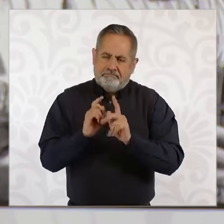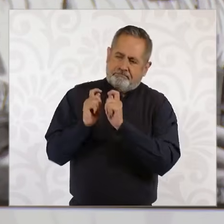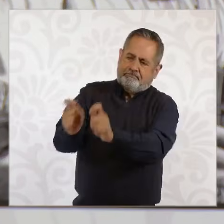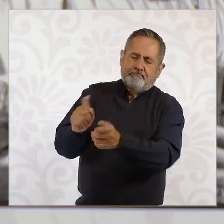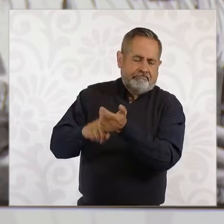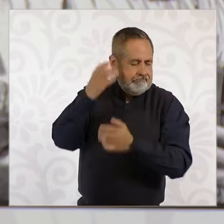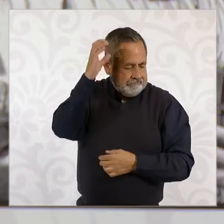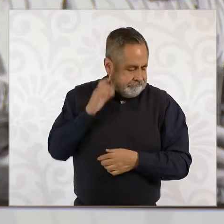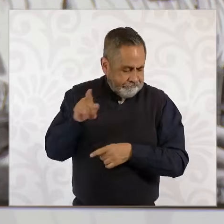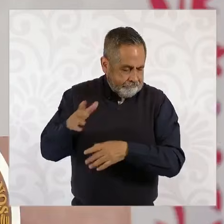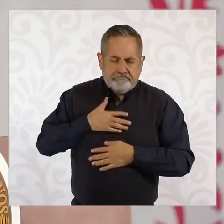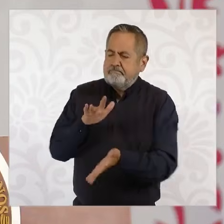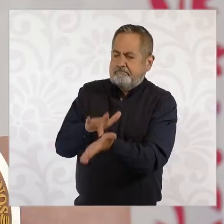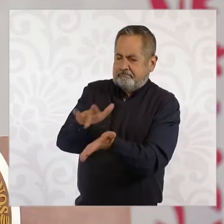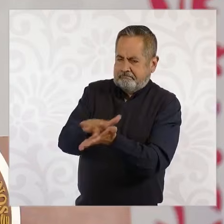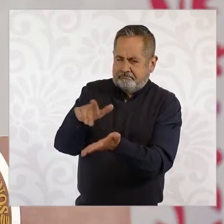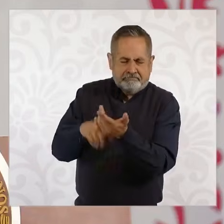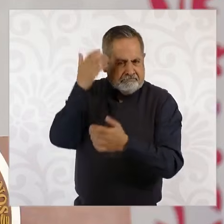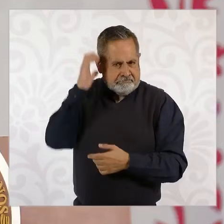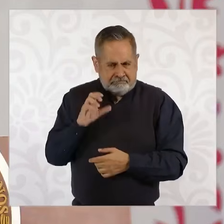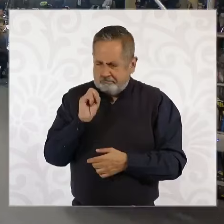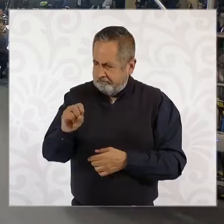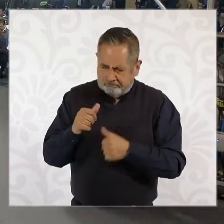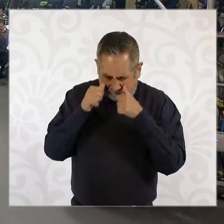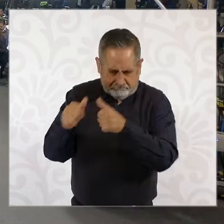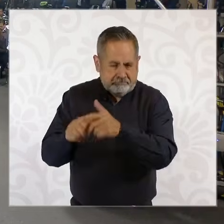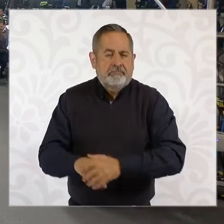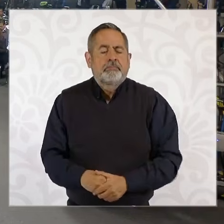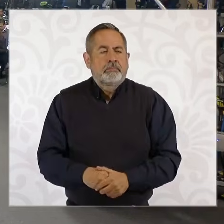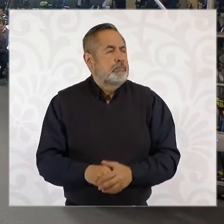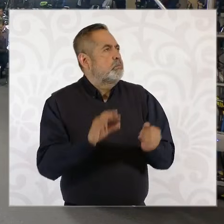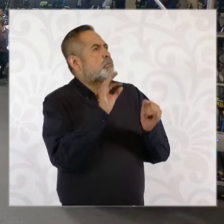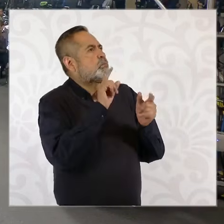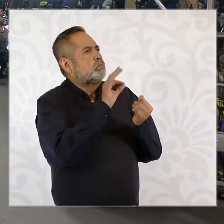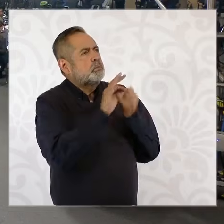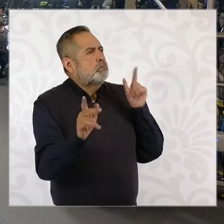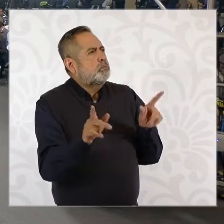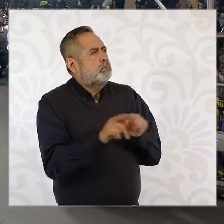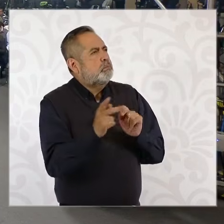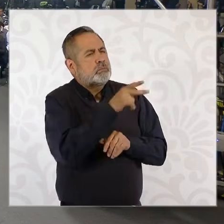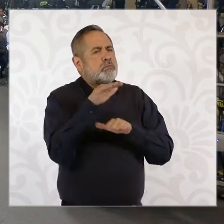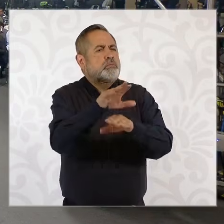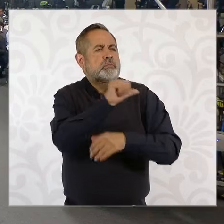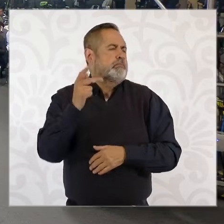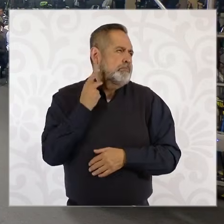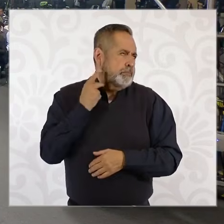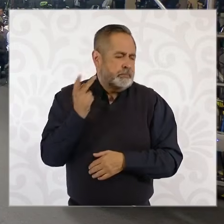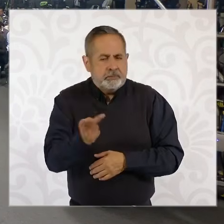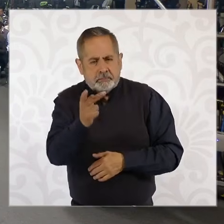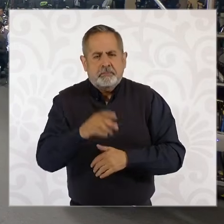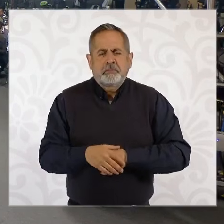Clara. Pero nosotros apoyamos a Clara Brugada. Finalmente, presidenta, si me permite, ya en un tema político, ha